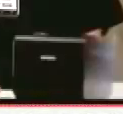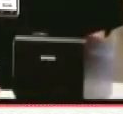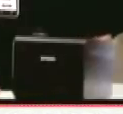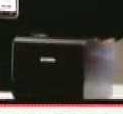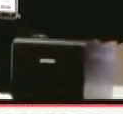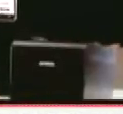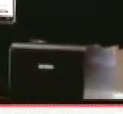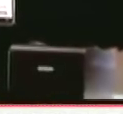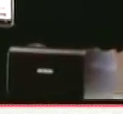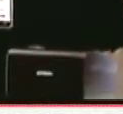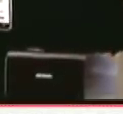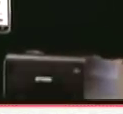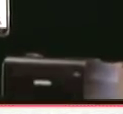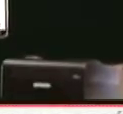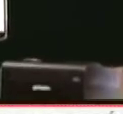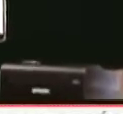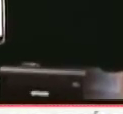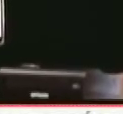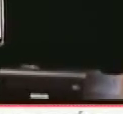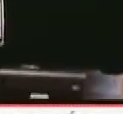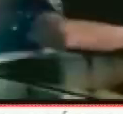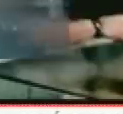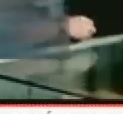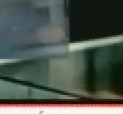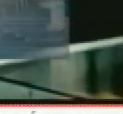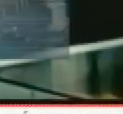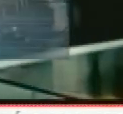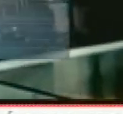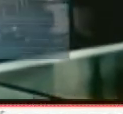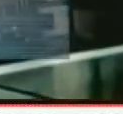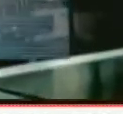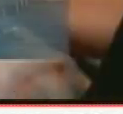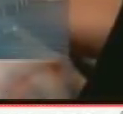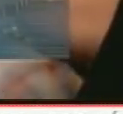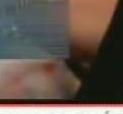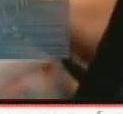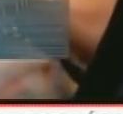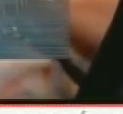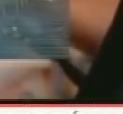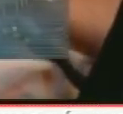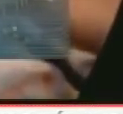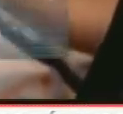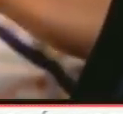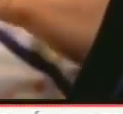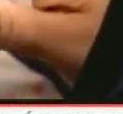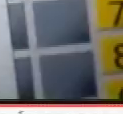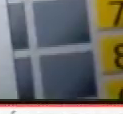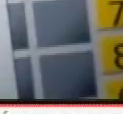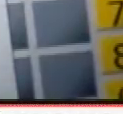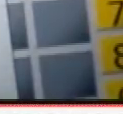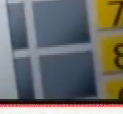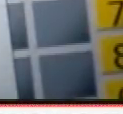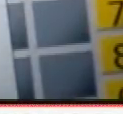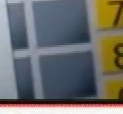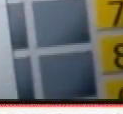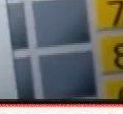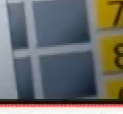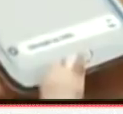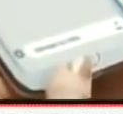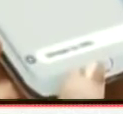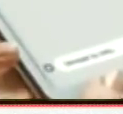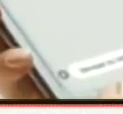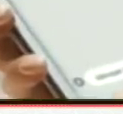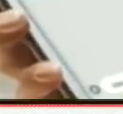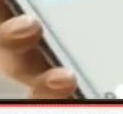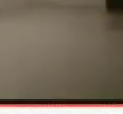del sistema interbancario con Punto Ya BDB. En un proceso de constante innovación tecnológica, optimizamos los productos